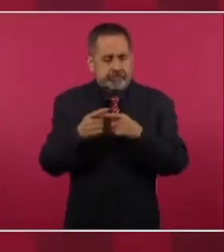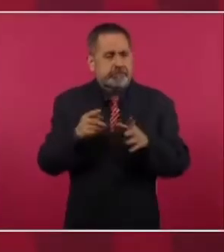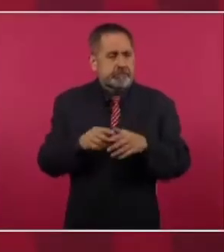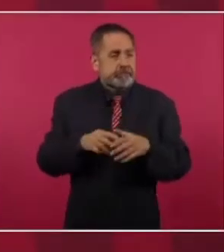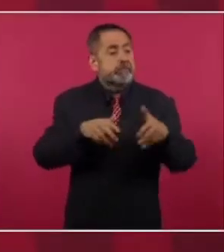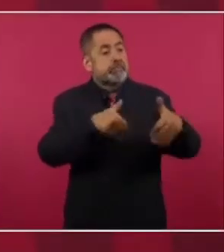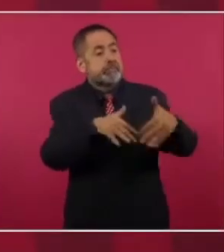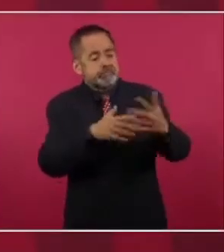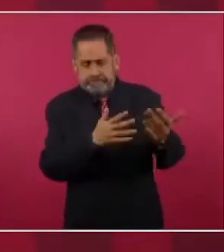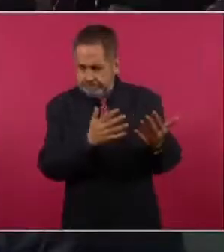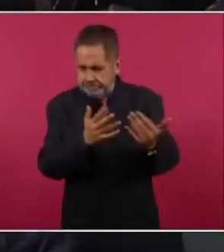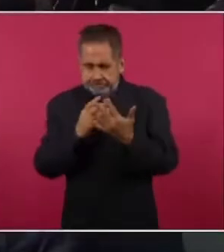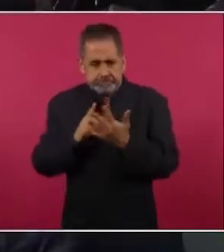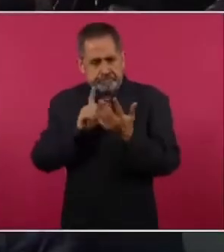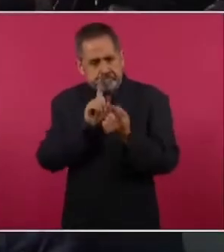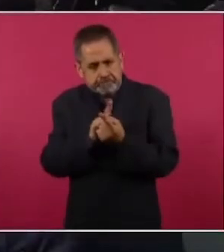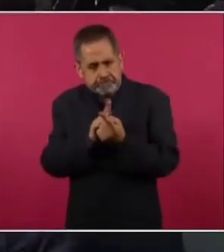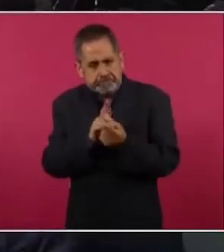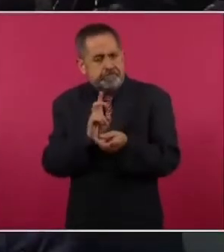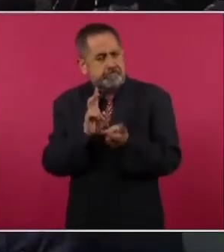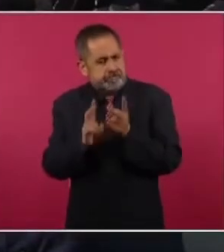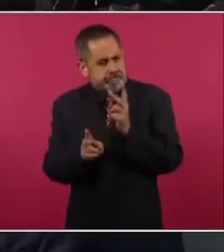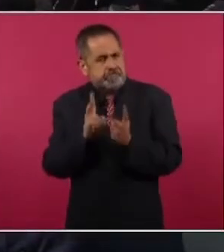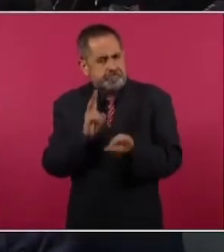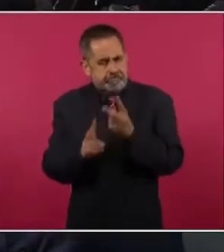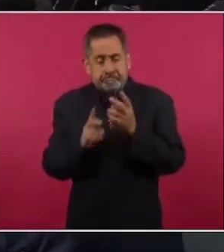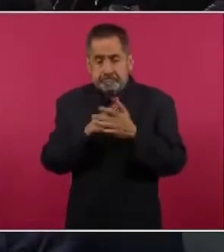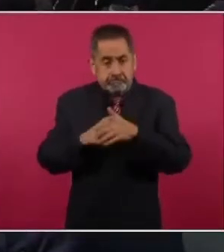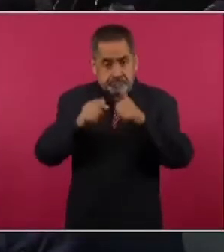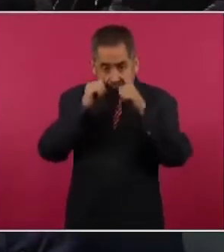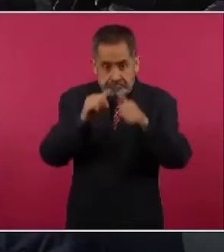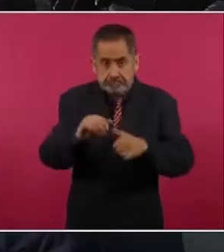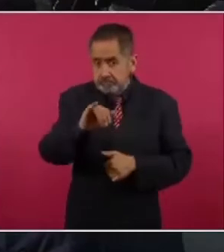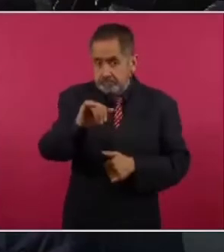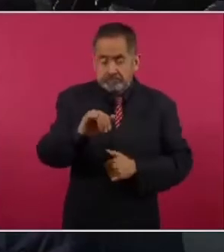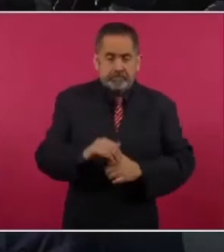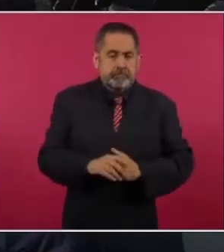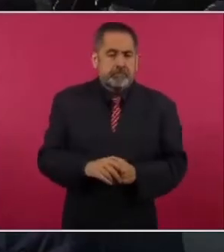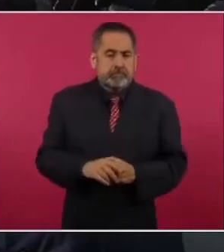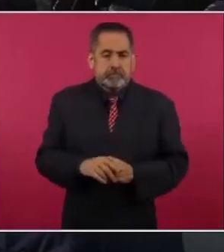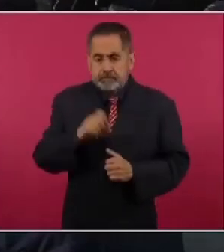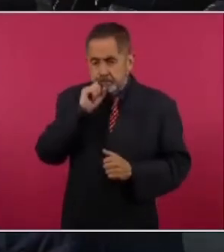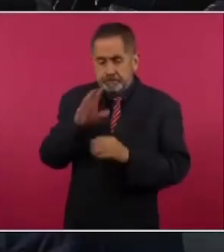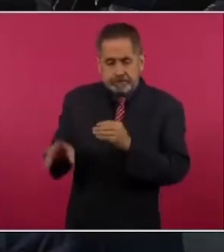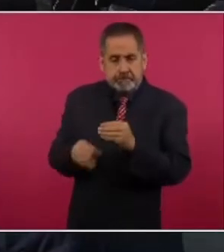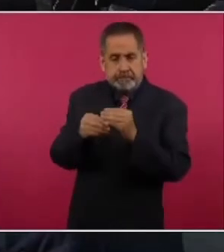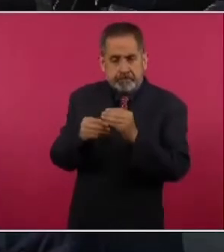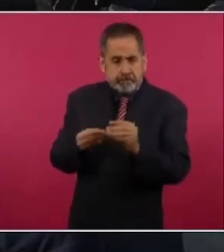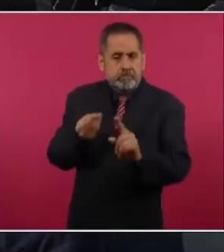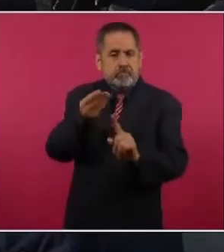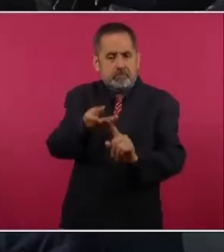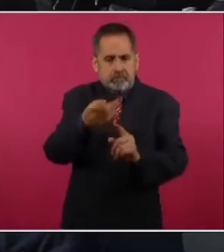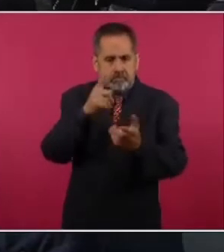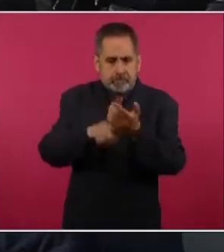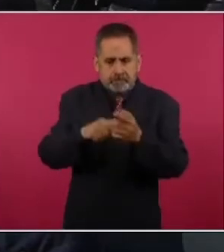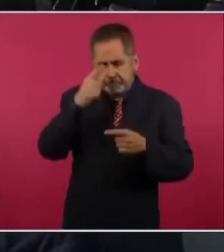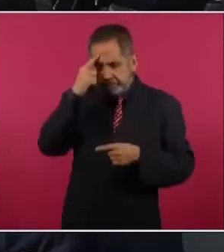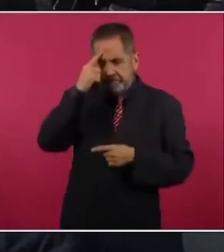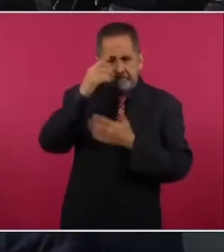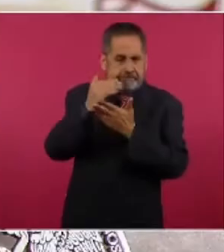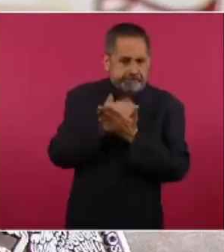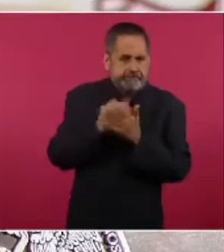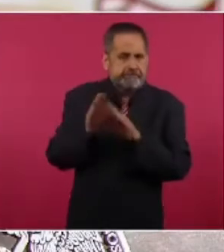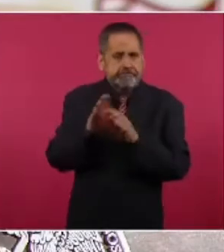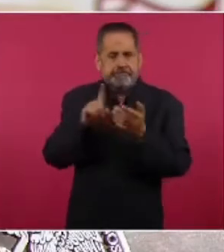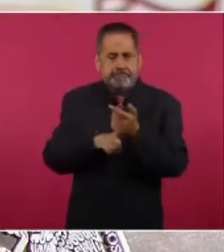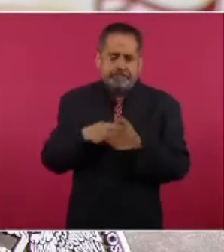manifestación, y escuchamos y nosotros también agregamos a sus inquietudes, a su dolor